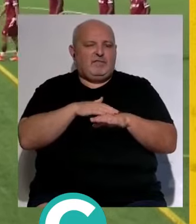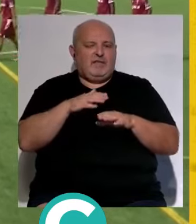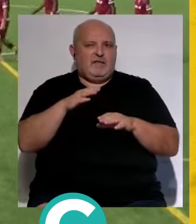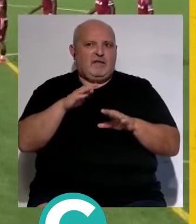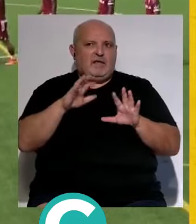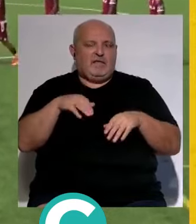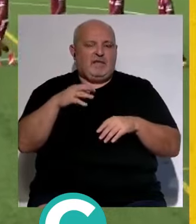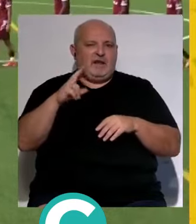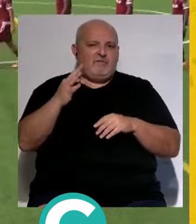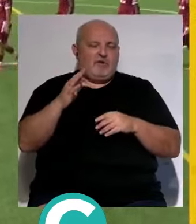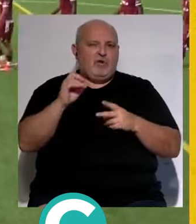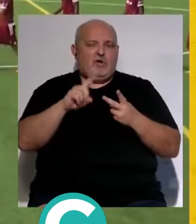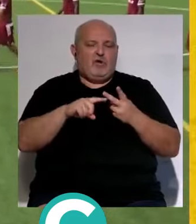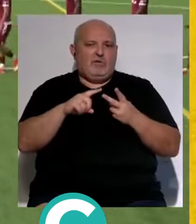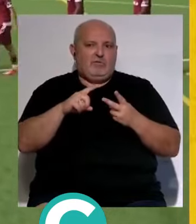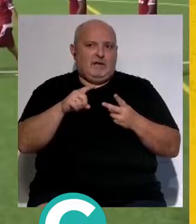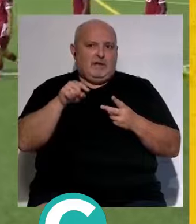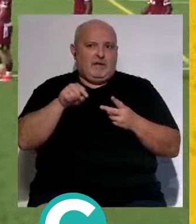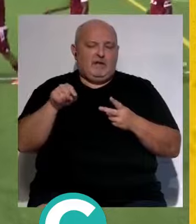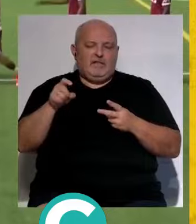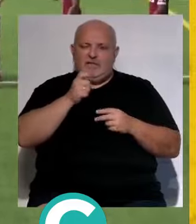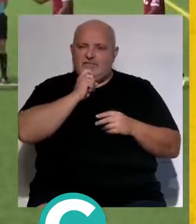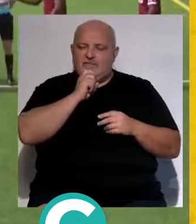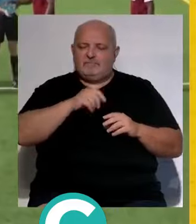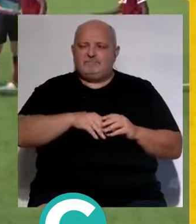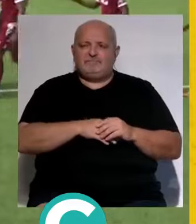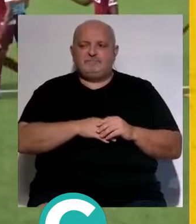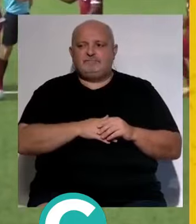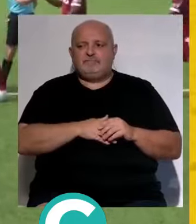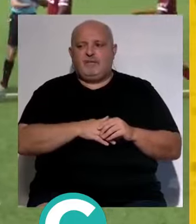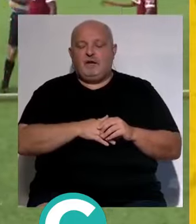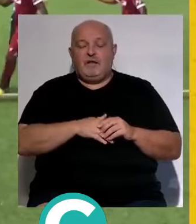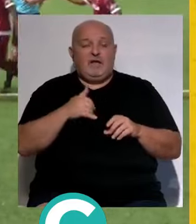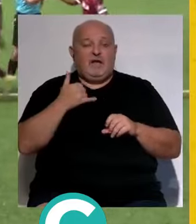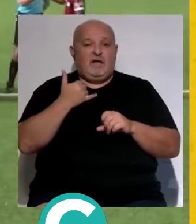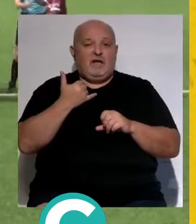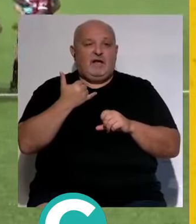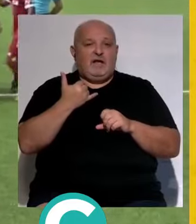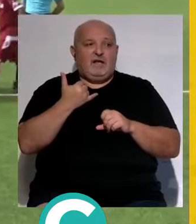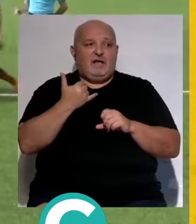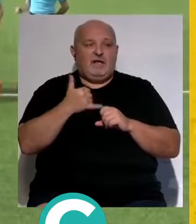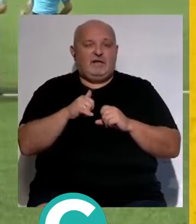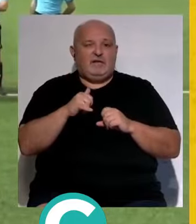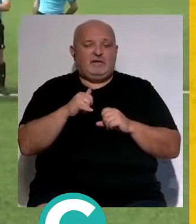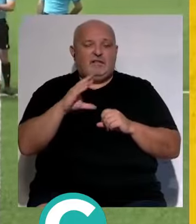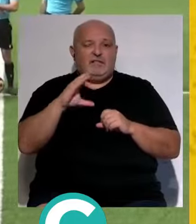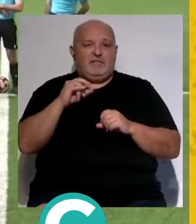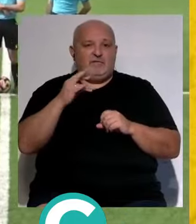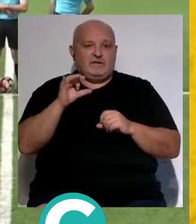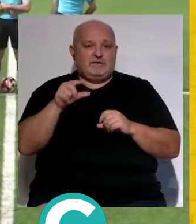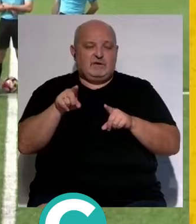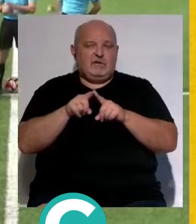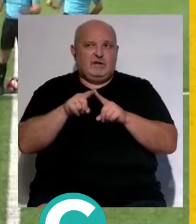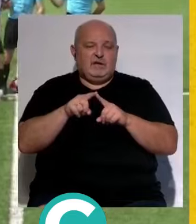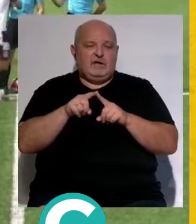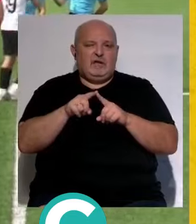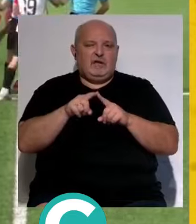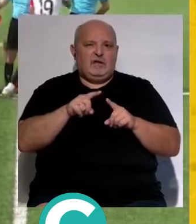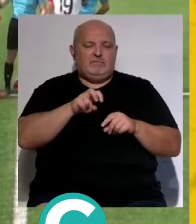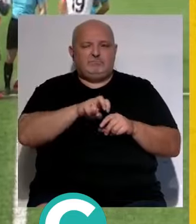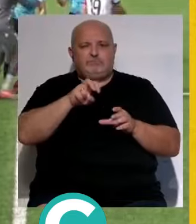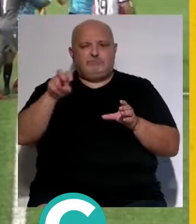ref. O de por ahí, es decir, era muy complicado. Sí que es verdad que al final Cifuentes de un día para otro pasa de una parcela